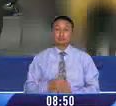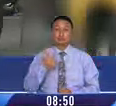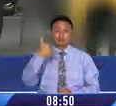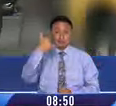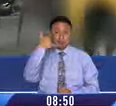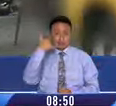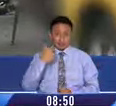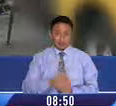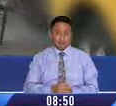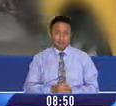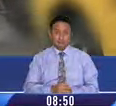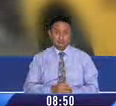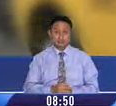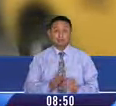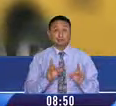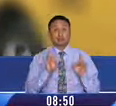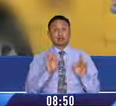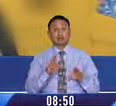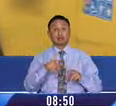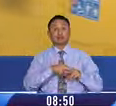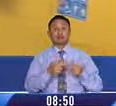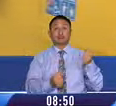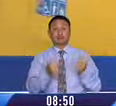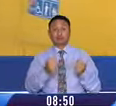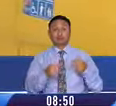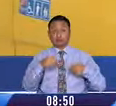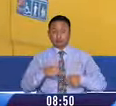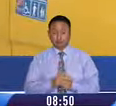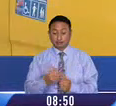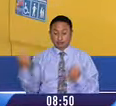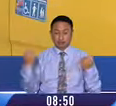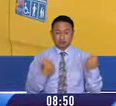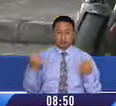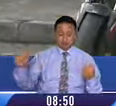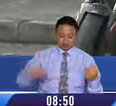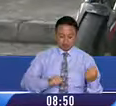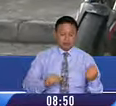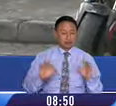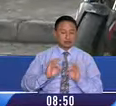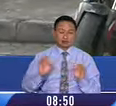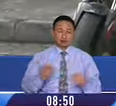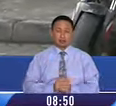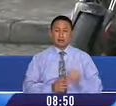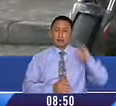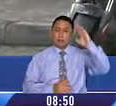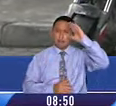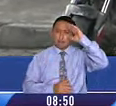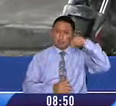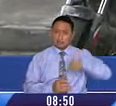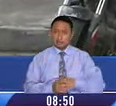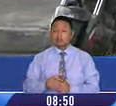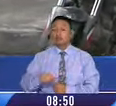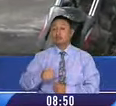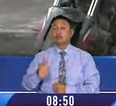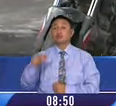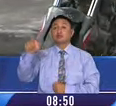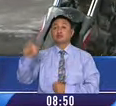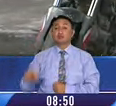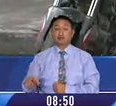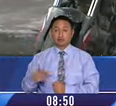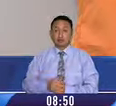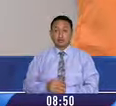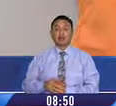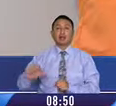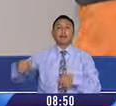celular. Afortunadamente el taxista no presenta agresiones físicas. La policía también detuvo a otro sujeto que en